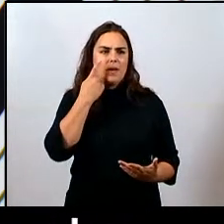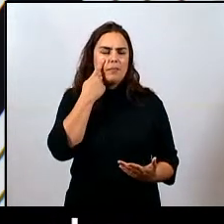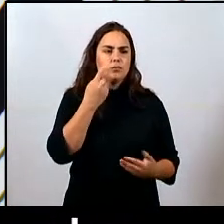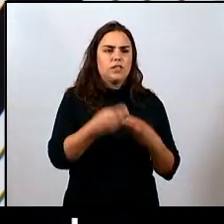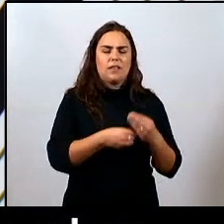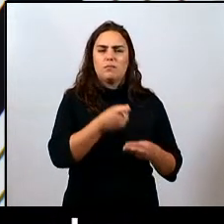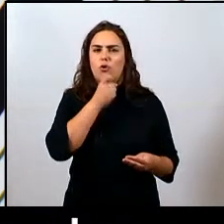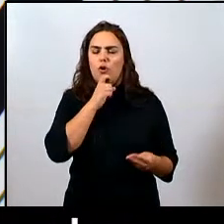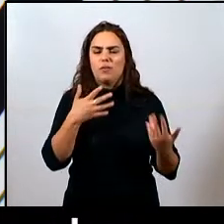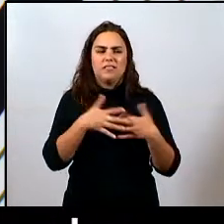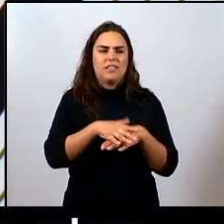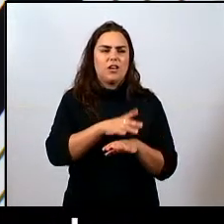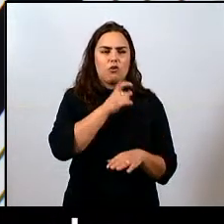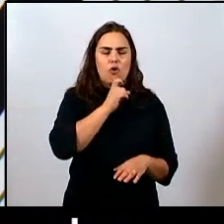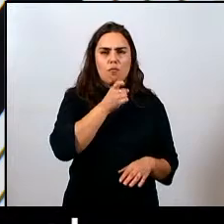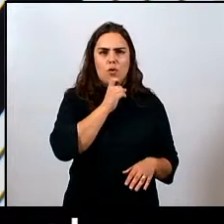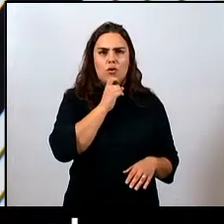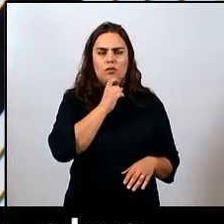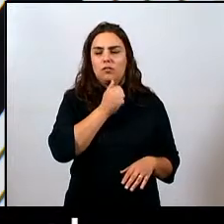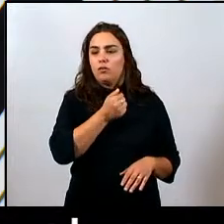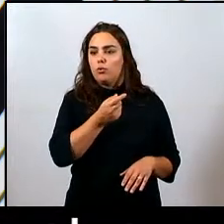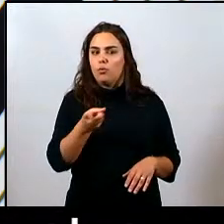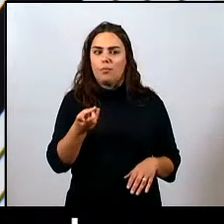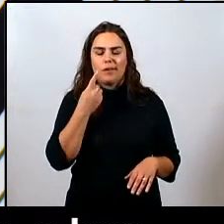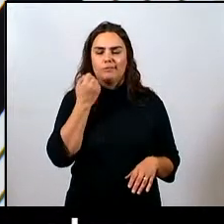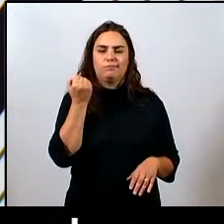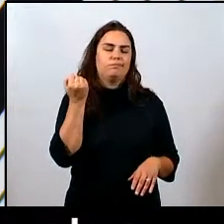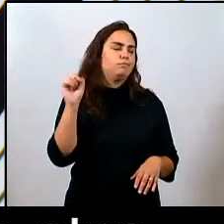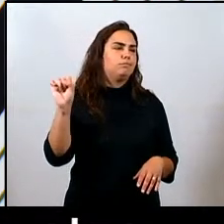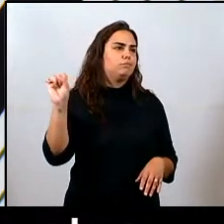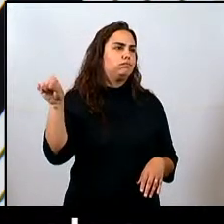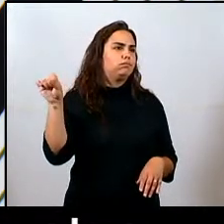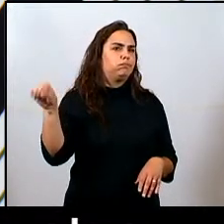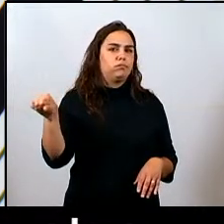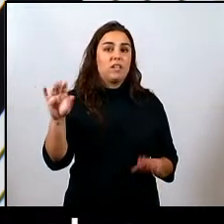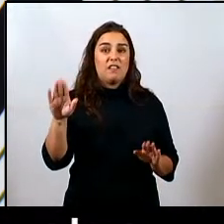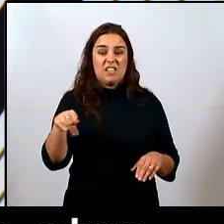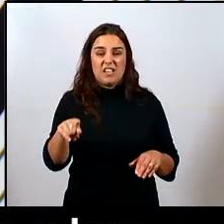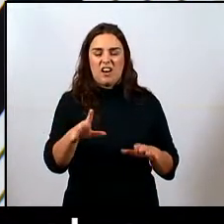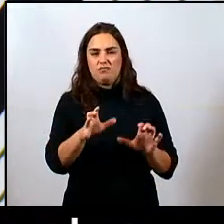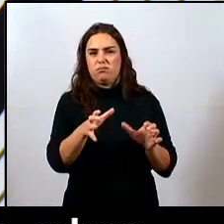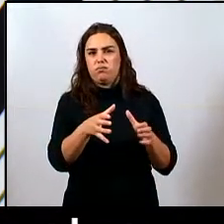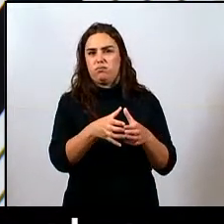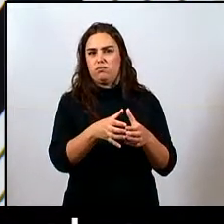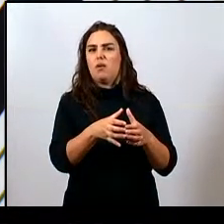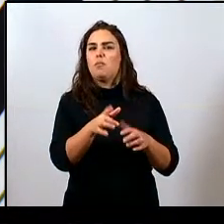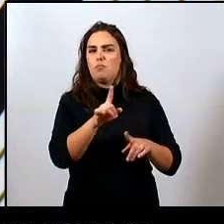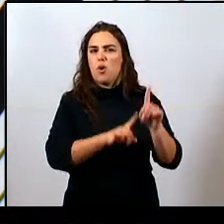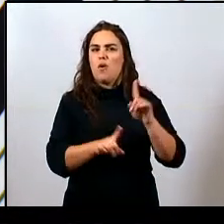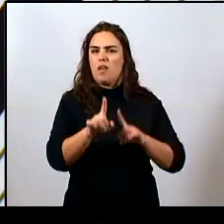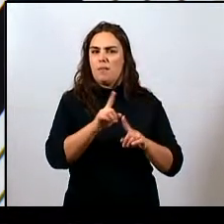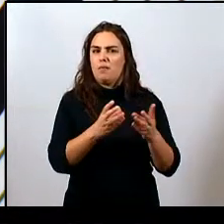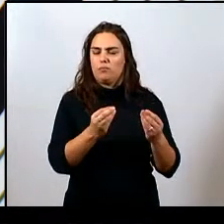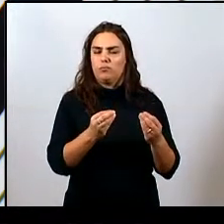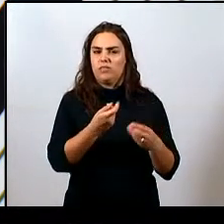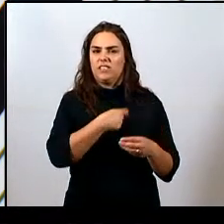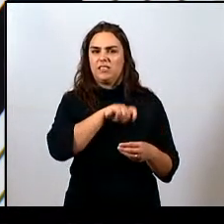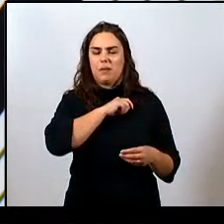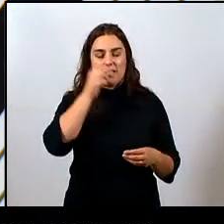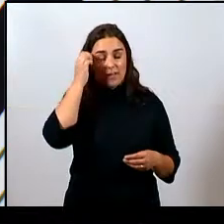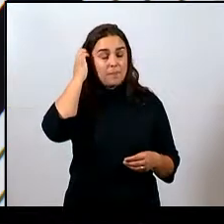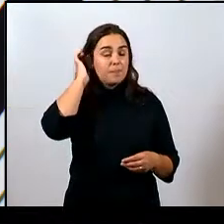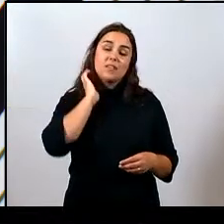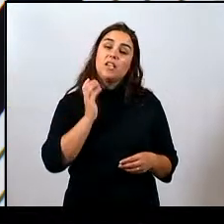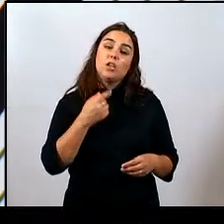pueden integrar. Simplemente son números, miran para otro lado y causan de esta manera un problema demográfico a España entera. Y no estamos, desde